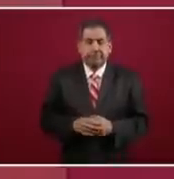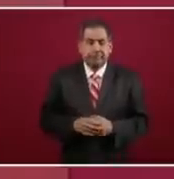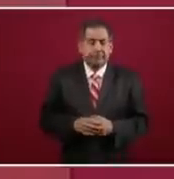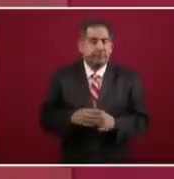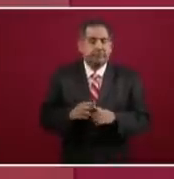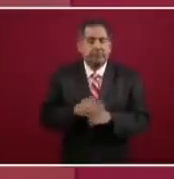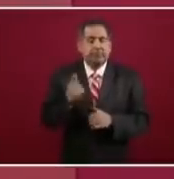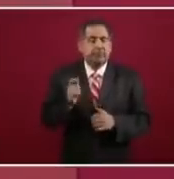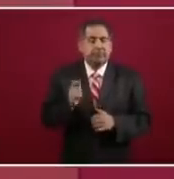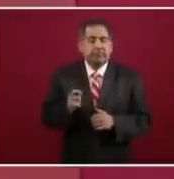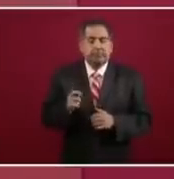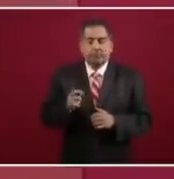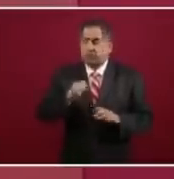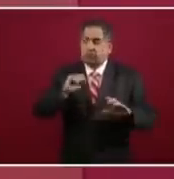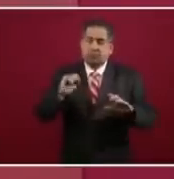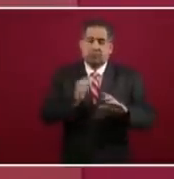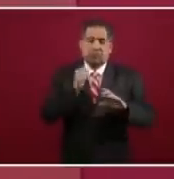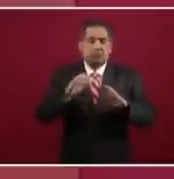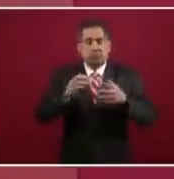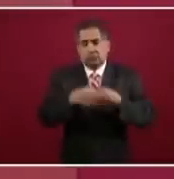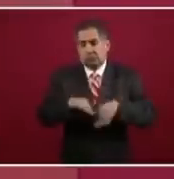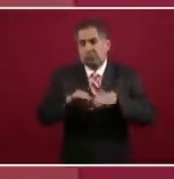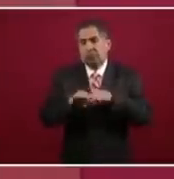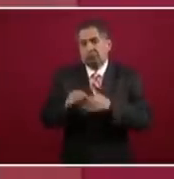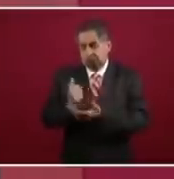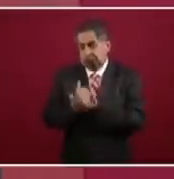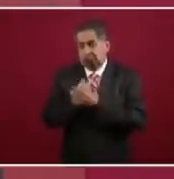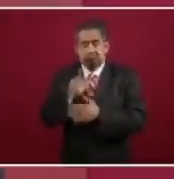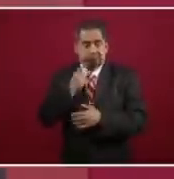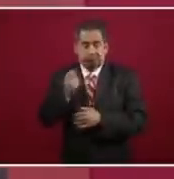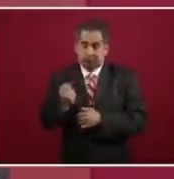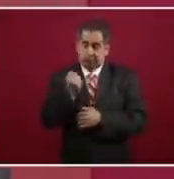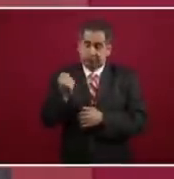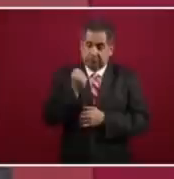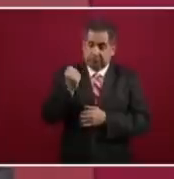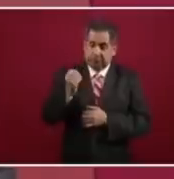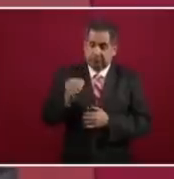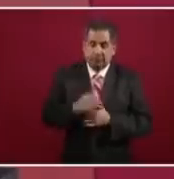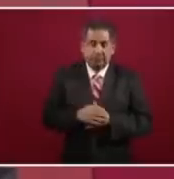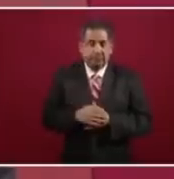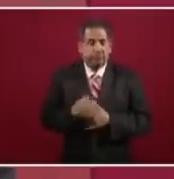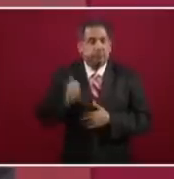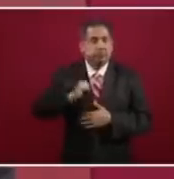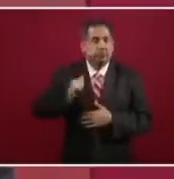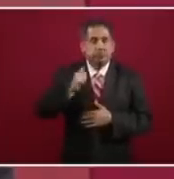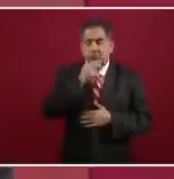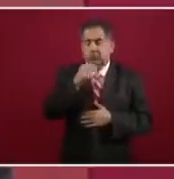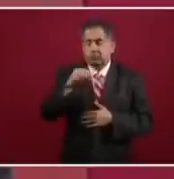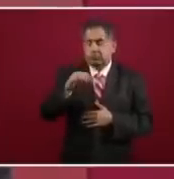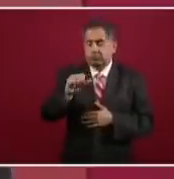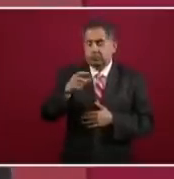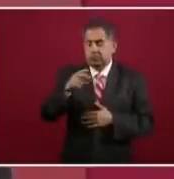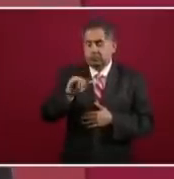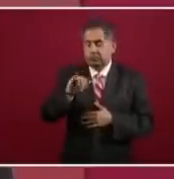porque la suerte cuenta mucho en política lo que decía maquiavelo